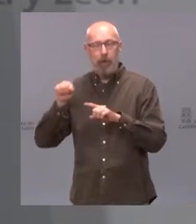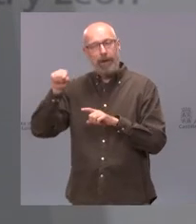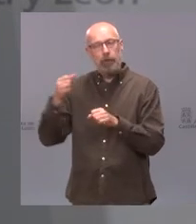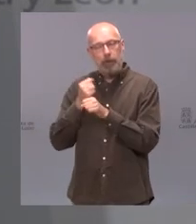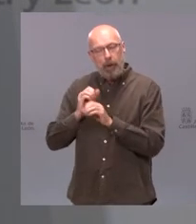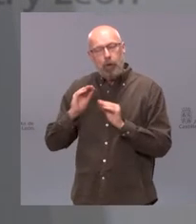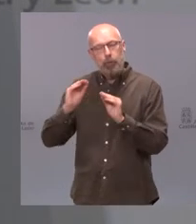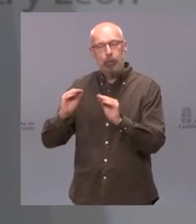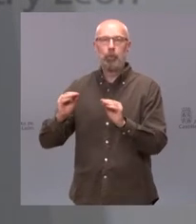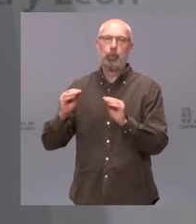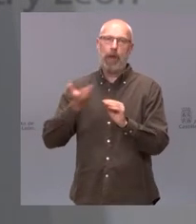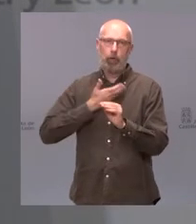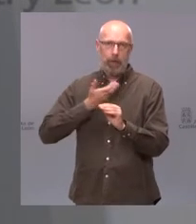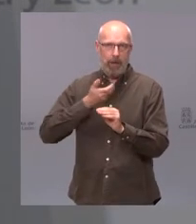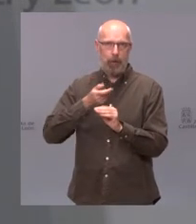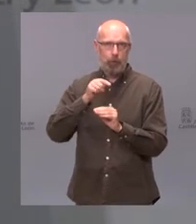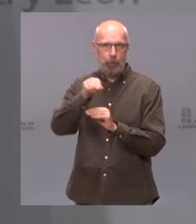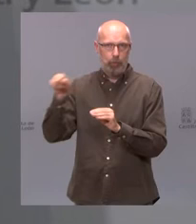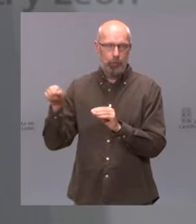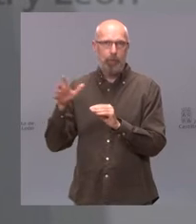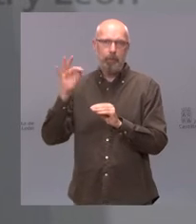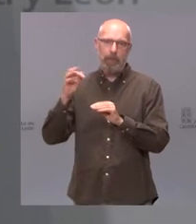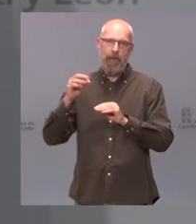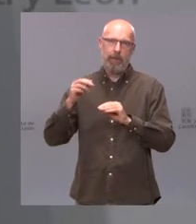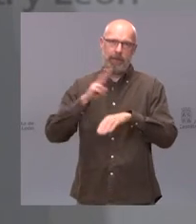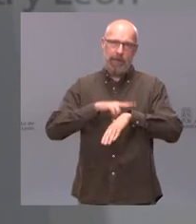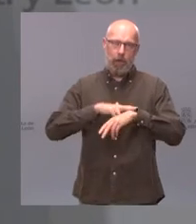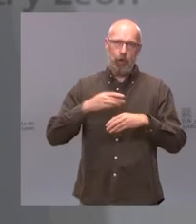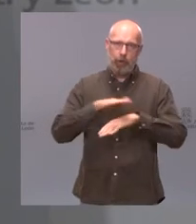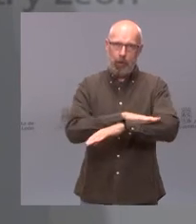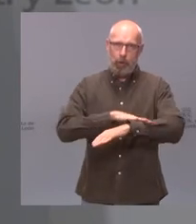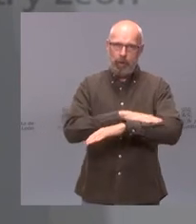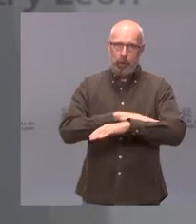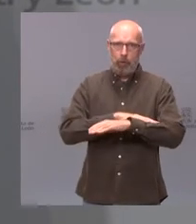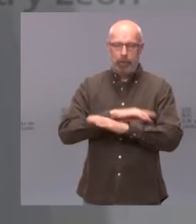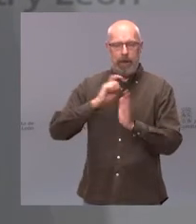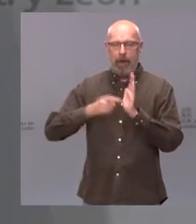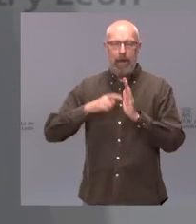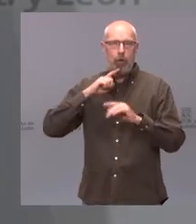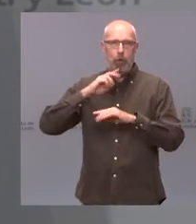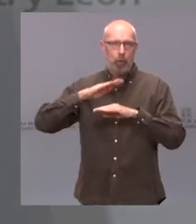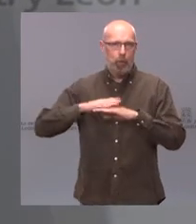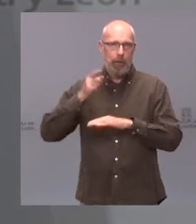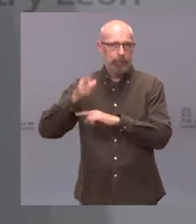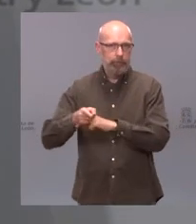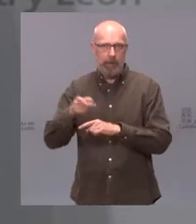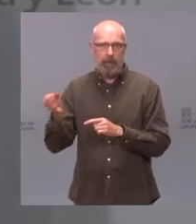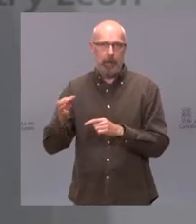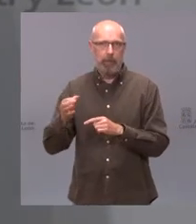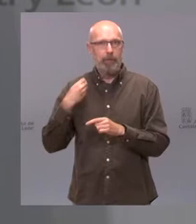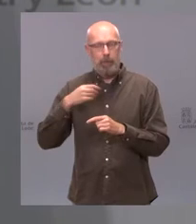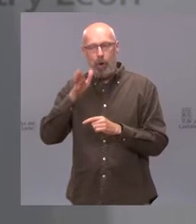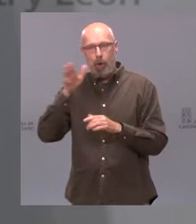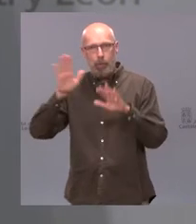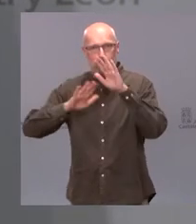y de la delegación del gobierno el cumplimiento de la ley a este respecto. Pero lo que vamos a hacer es